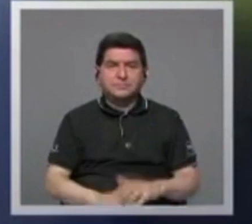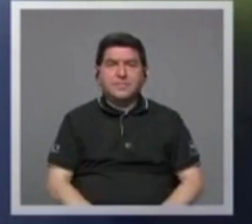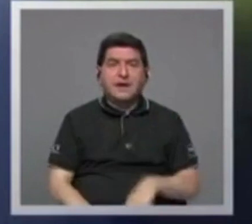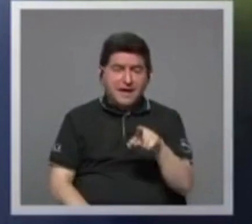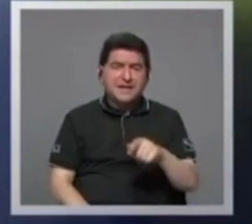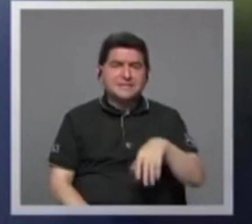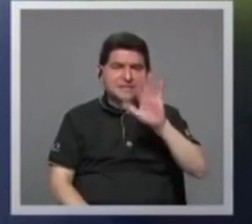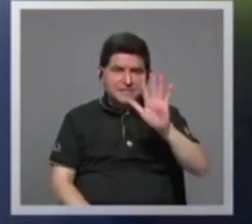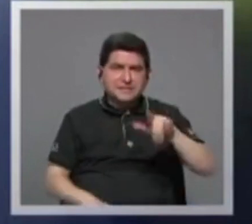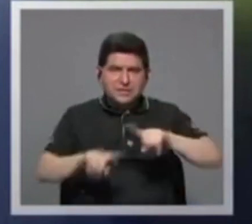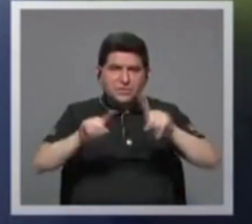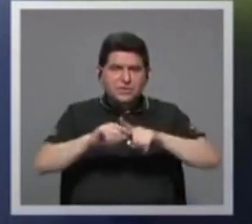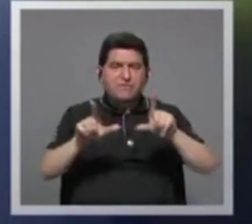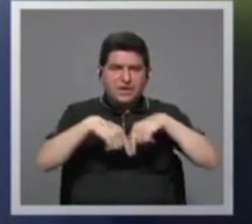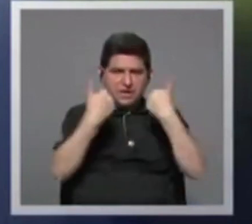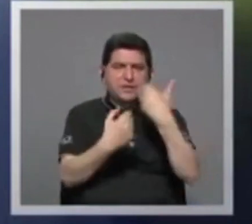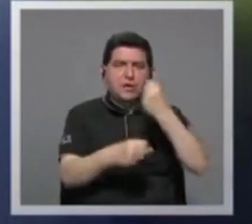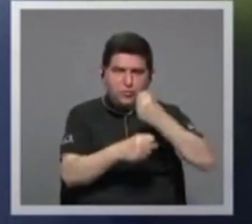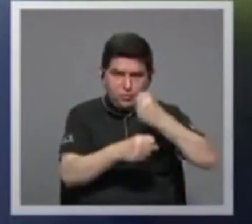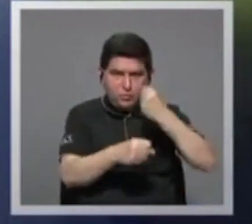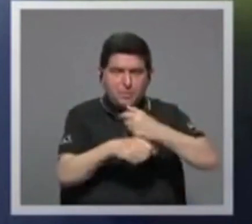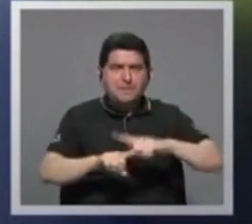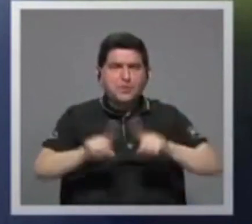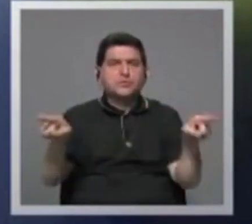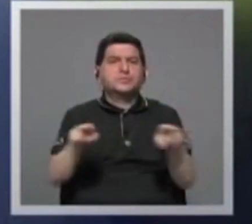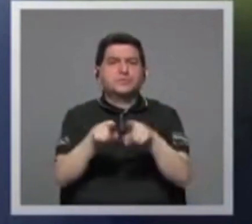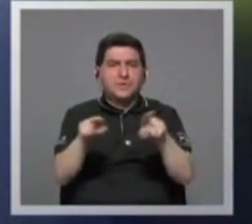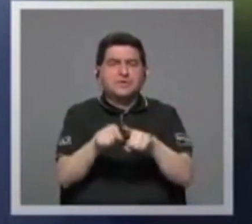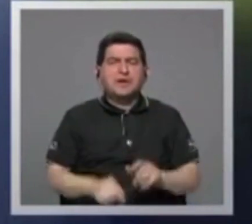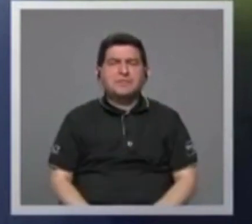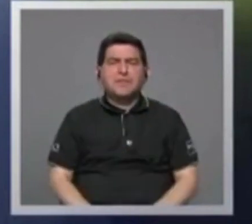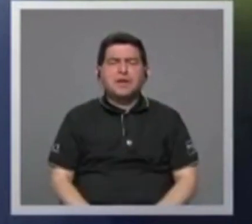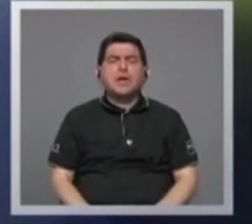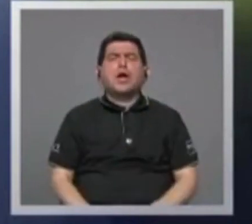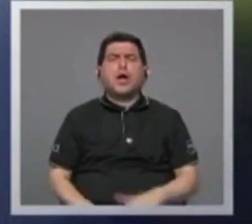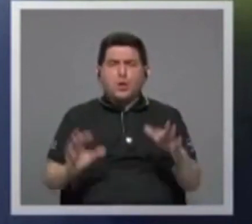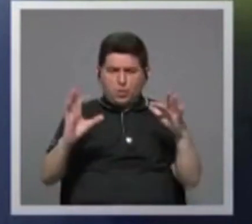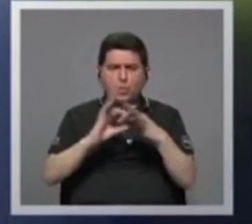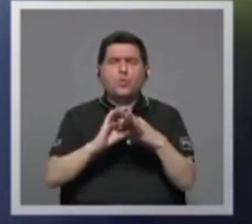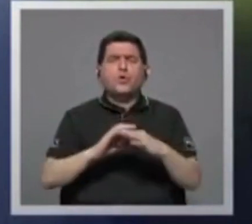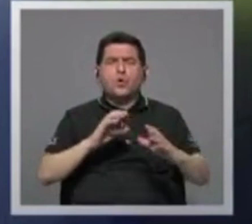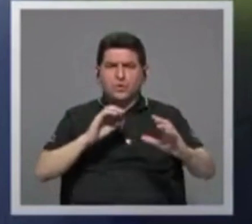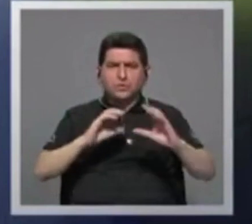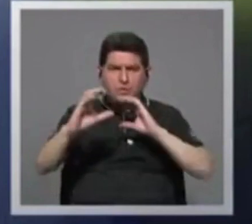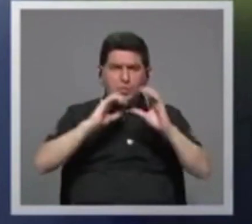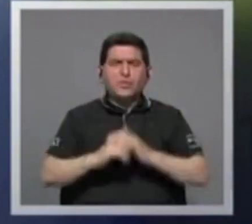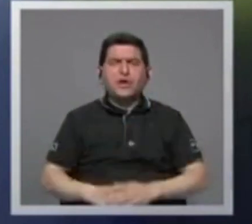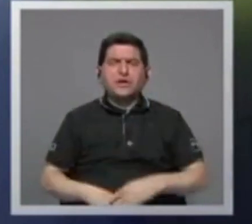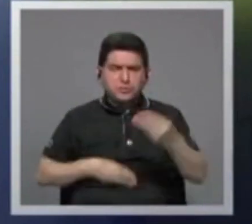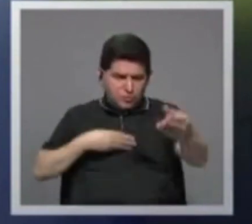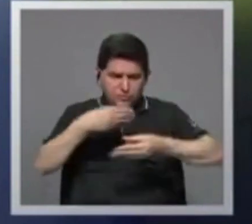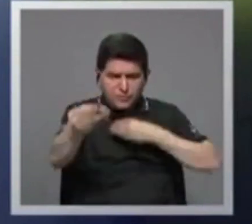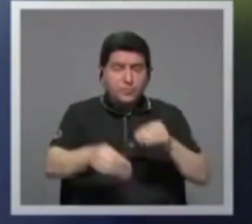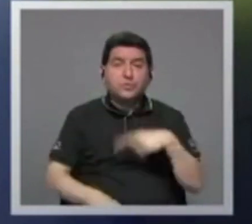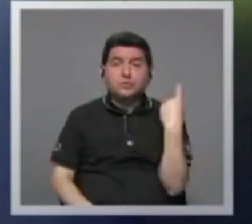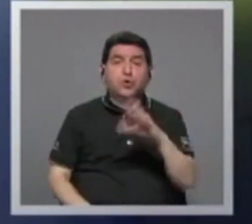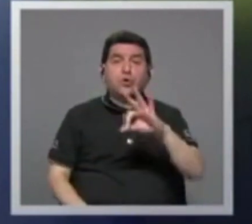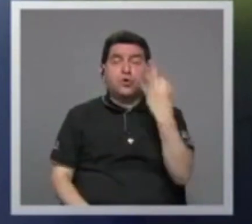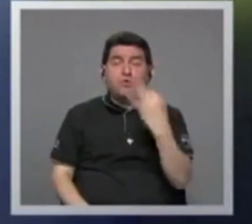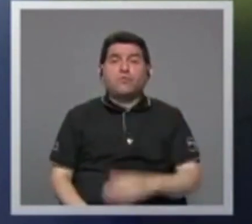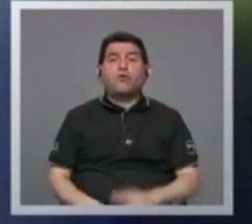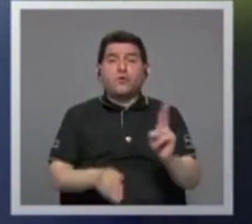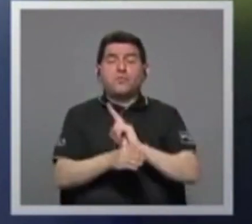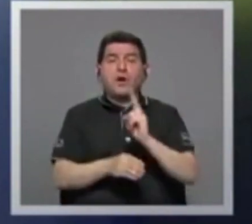esas 5 mesas que trabajan simultáneamente, pero al mismo tiempo puentes de colaboración constante entre ellos. Es la única manera de poder hacer un uso